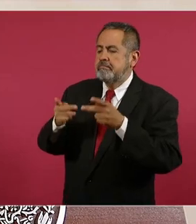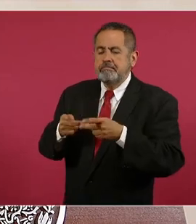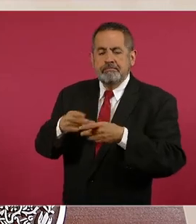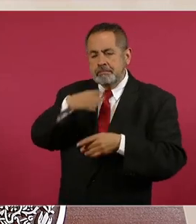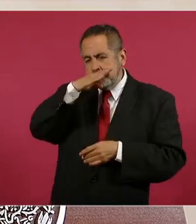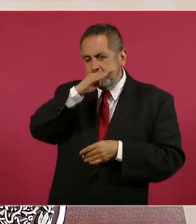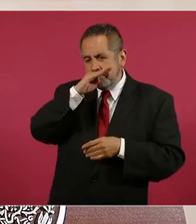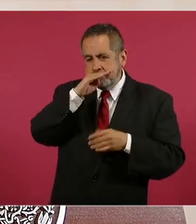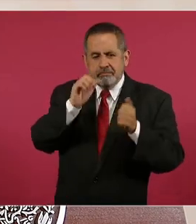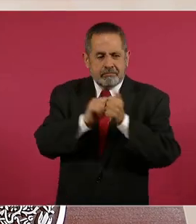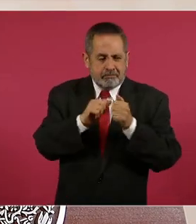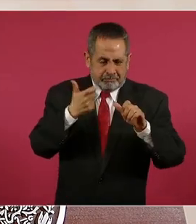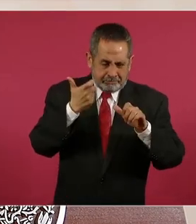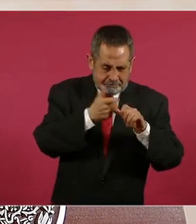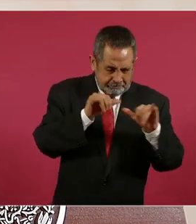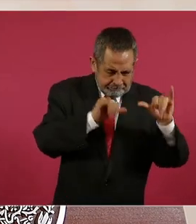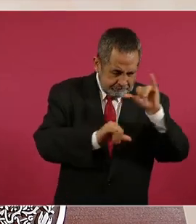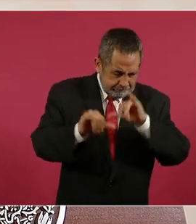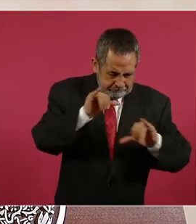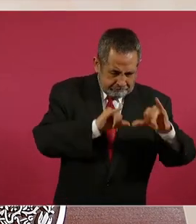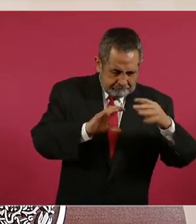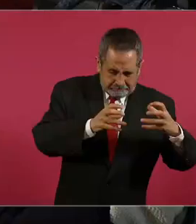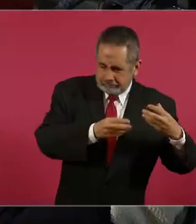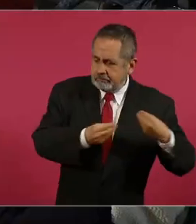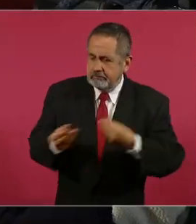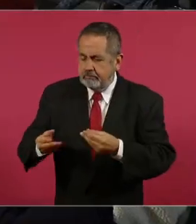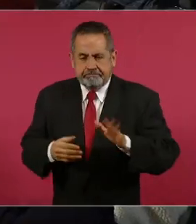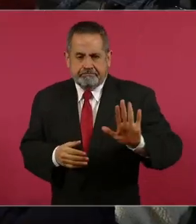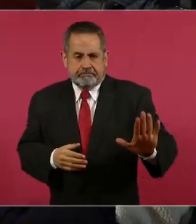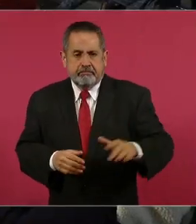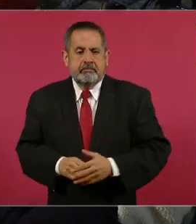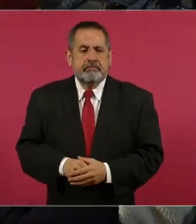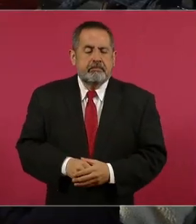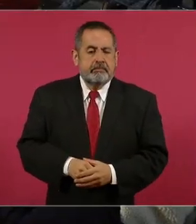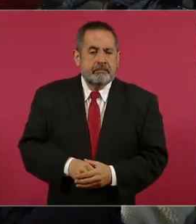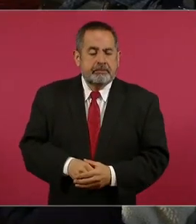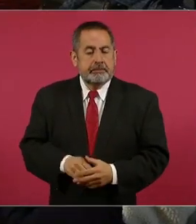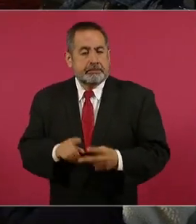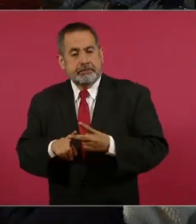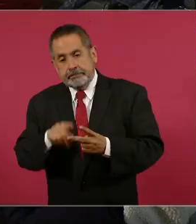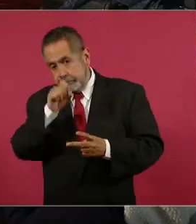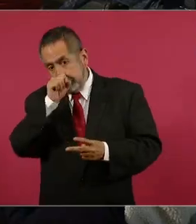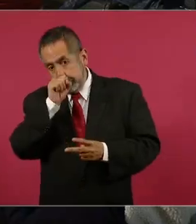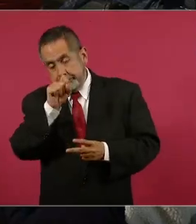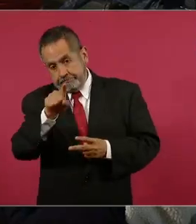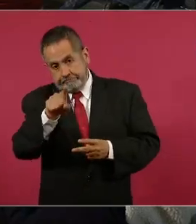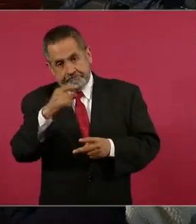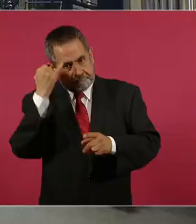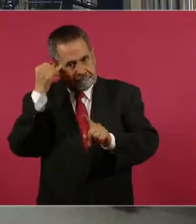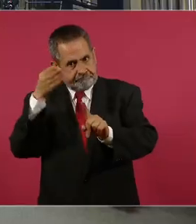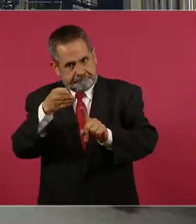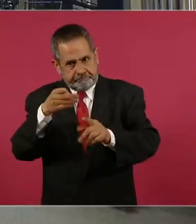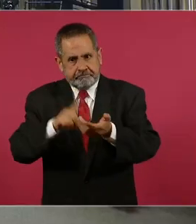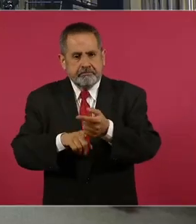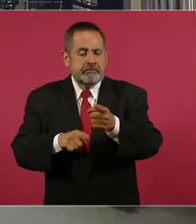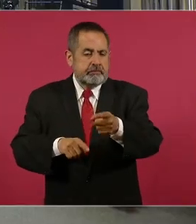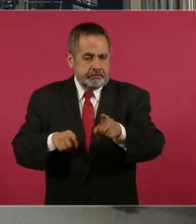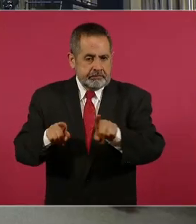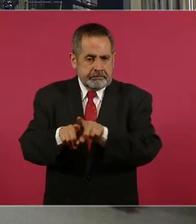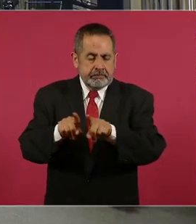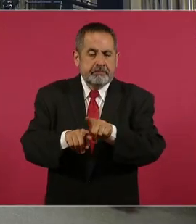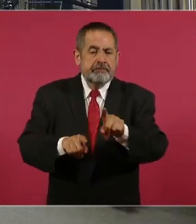el maíz transgénico. En ese mismo sentido, presidente, usted hablaba en este momento pues